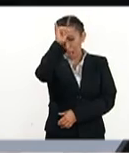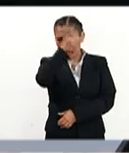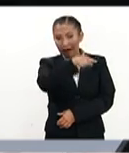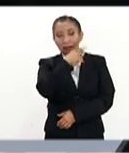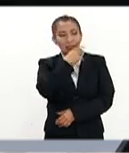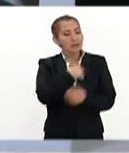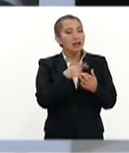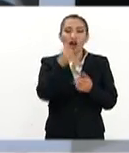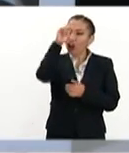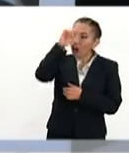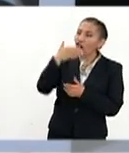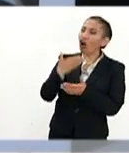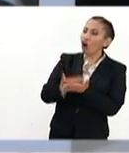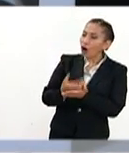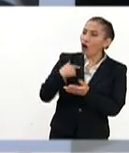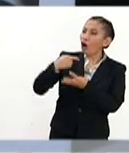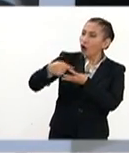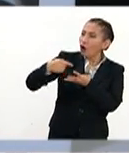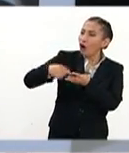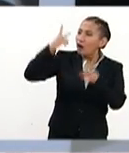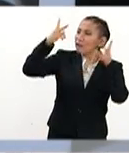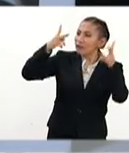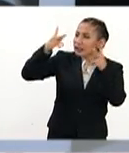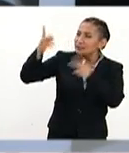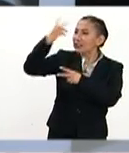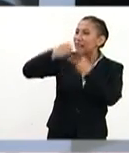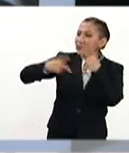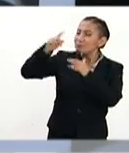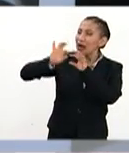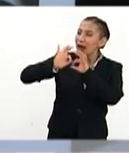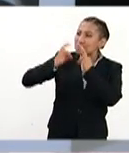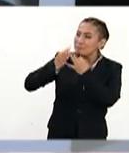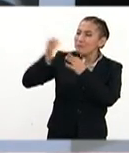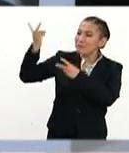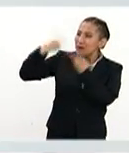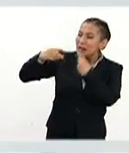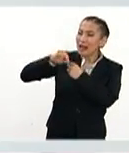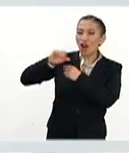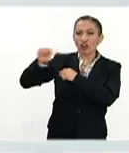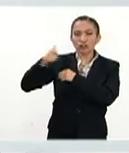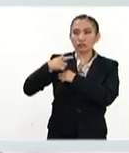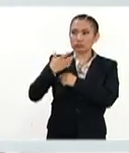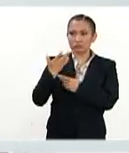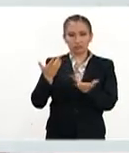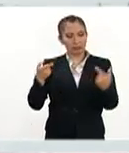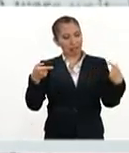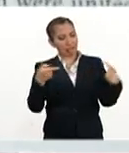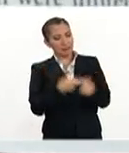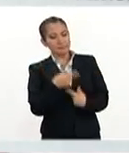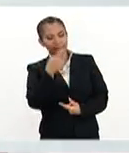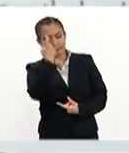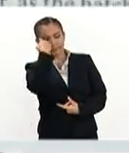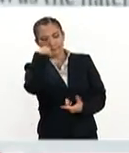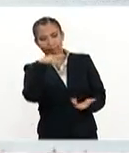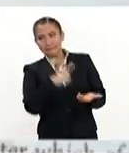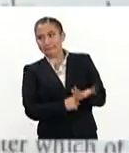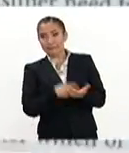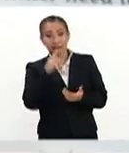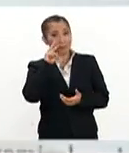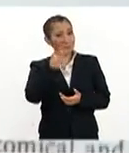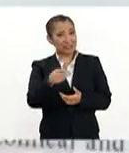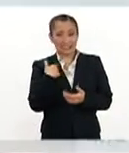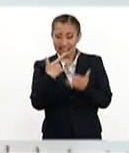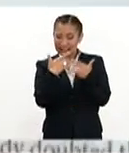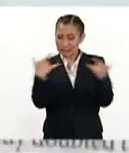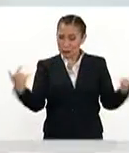de sus planes de aprobar más visitas para inmigrantes calificados. Patty, ¿cómo ves esta verdadera